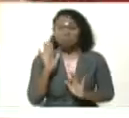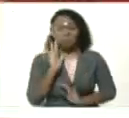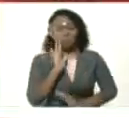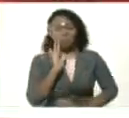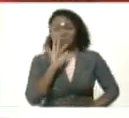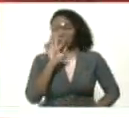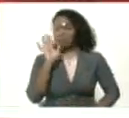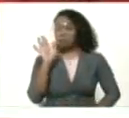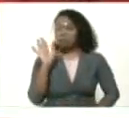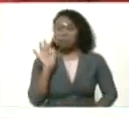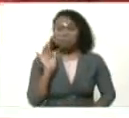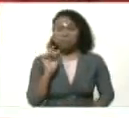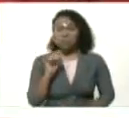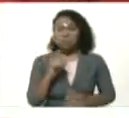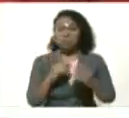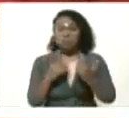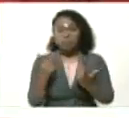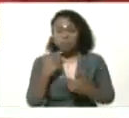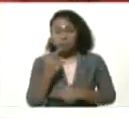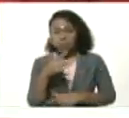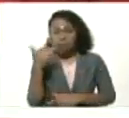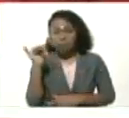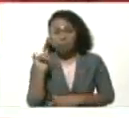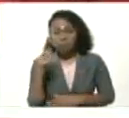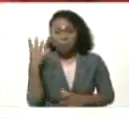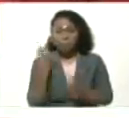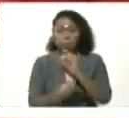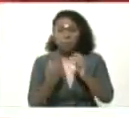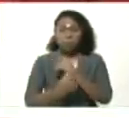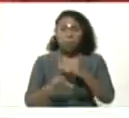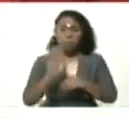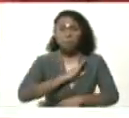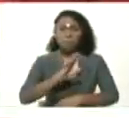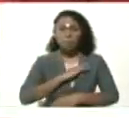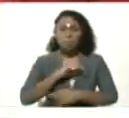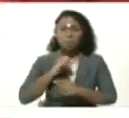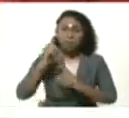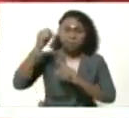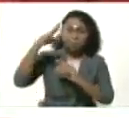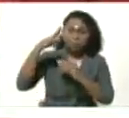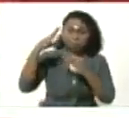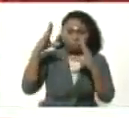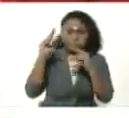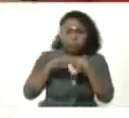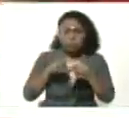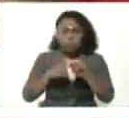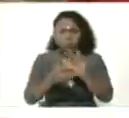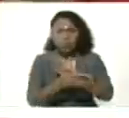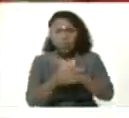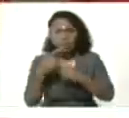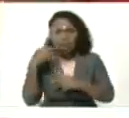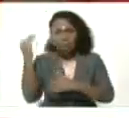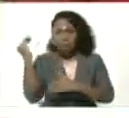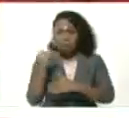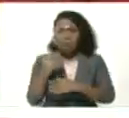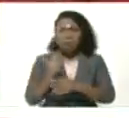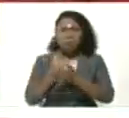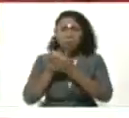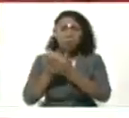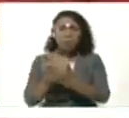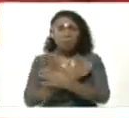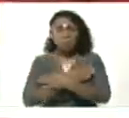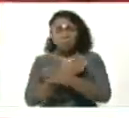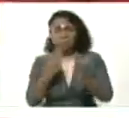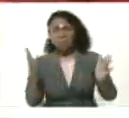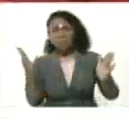eso? Delirium tremens tenía, huyendo de su propia sombra. Entonces regresa aquí porque ahora va a ayudar, desprendidos, todos